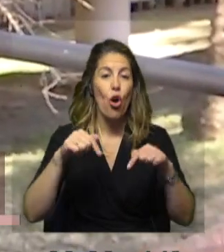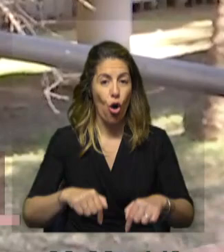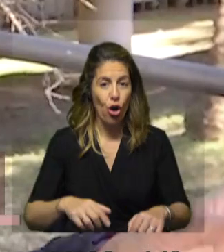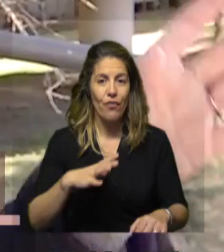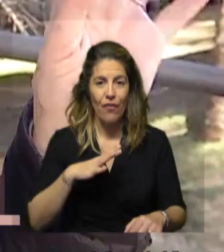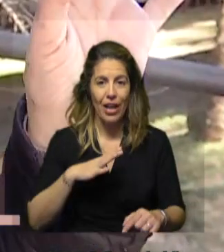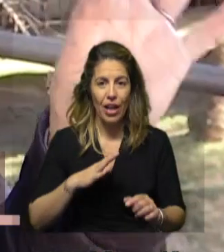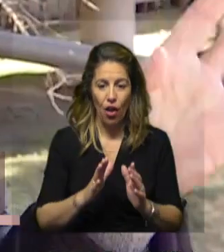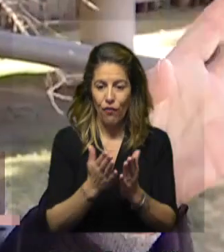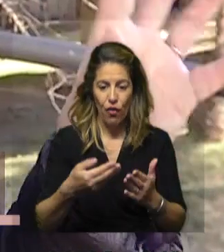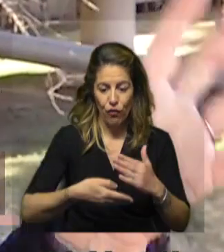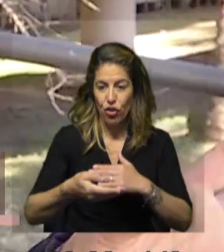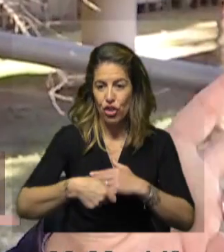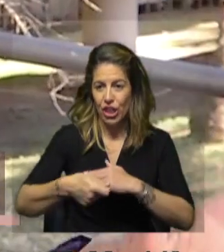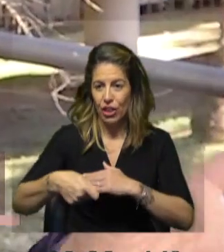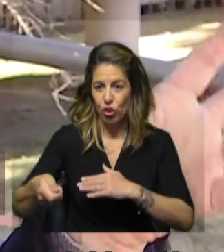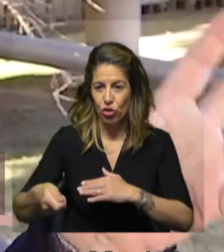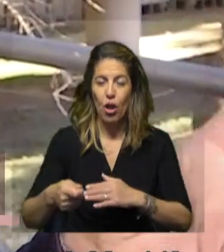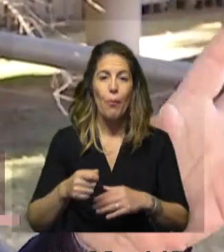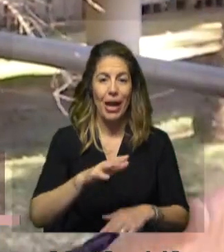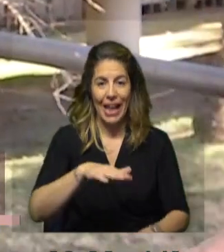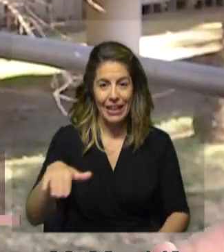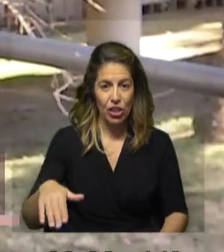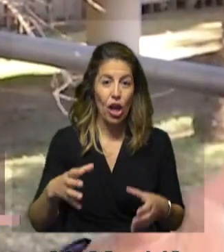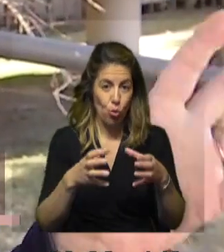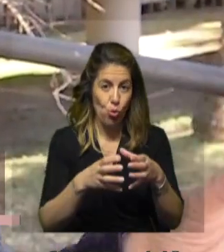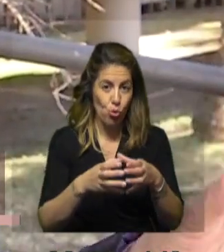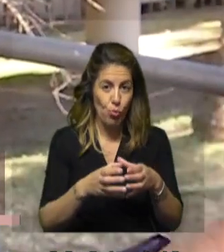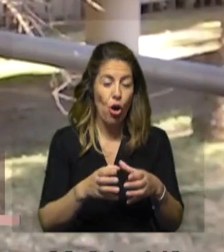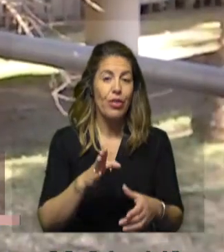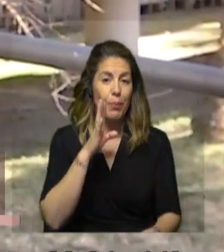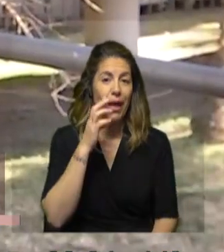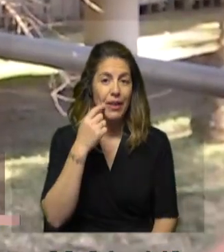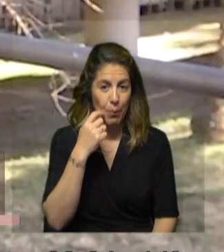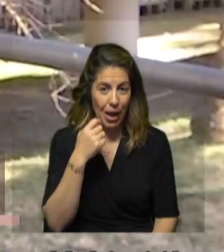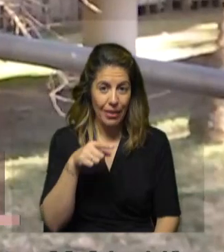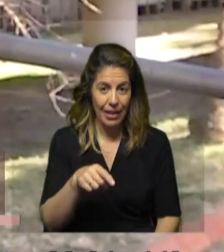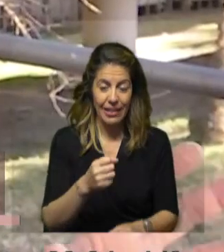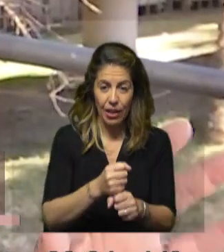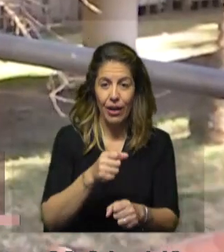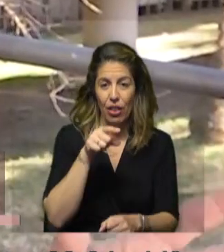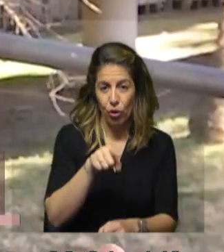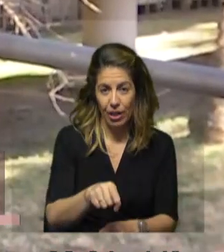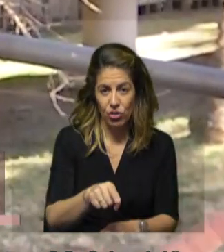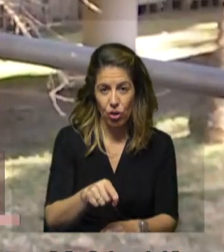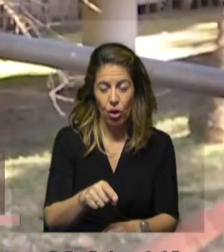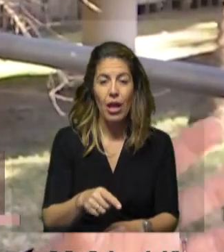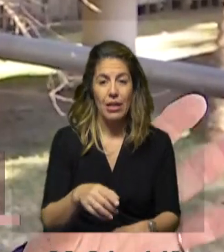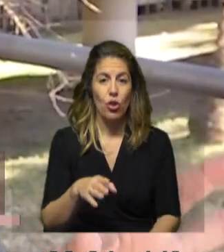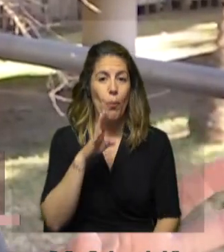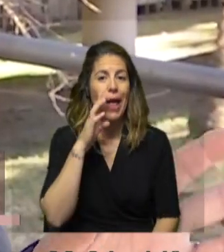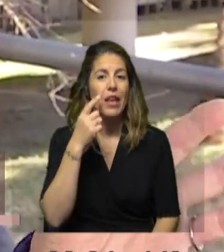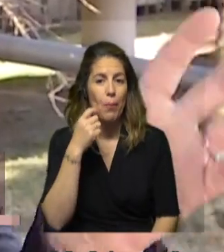para niños. Hay un grupo de padres que se llama Clamar Kids, que está trabajando en eso, de padres de niños con